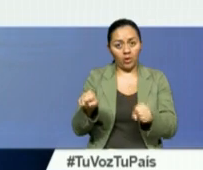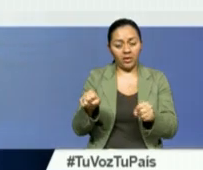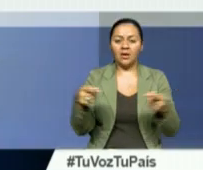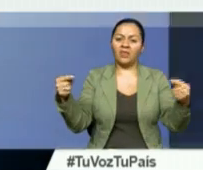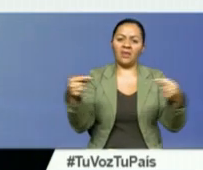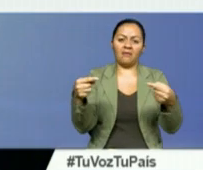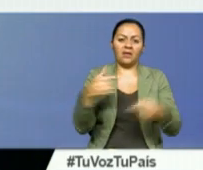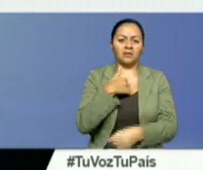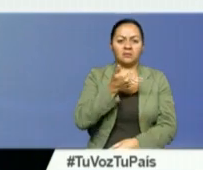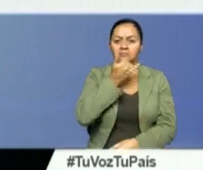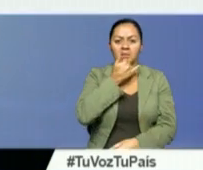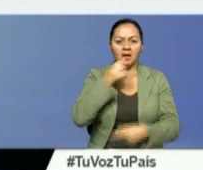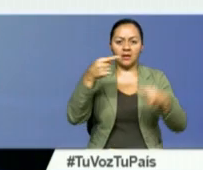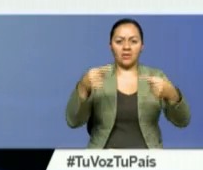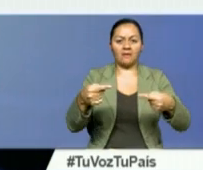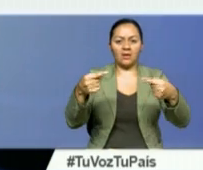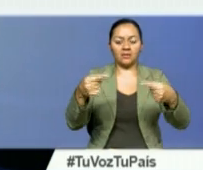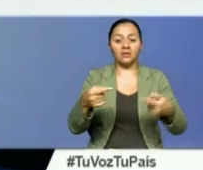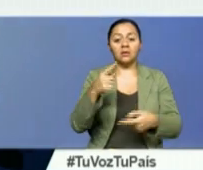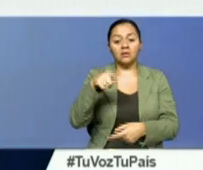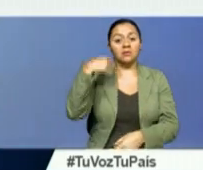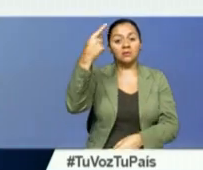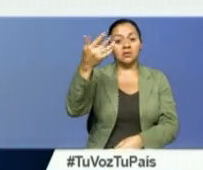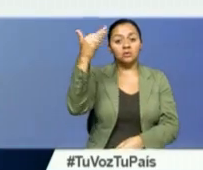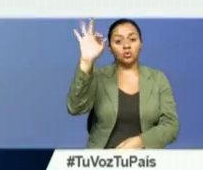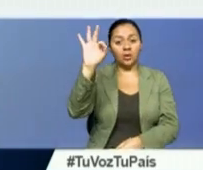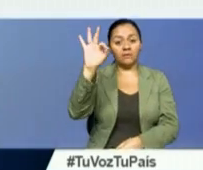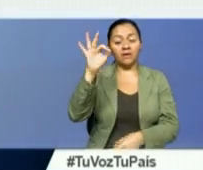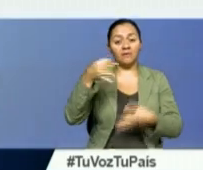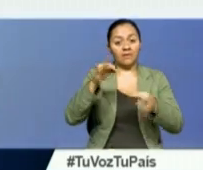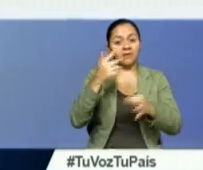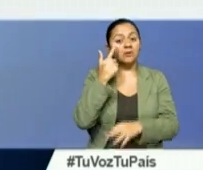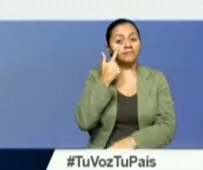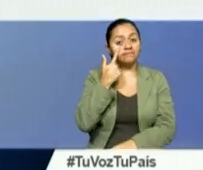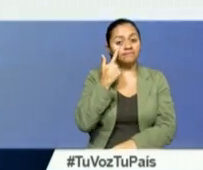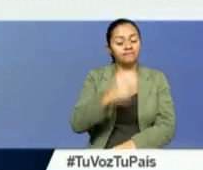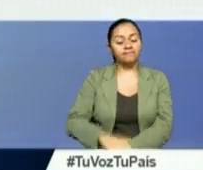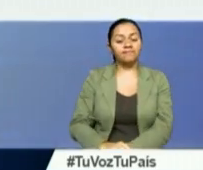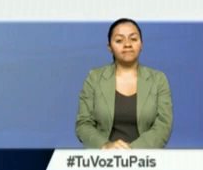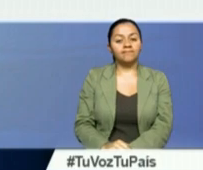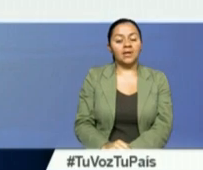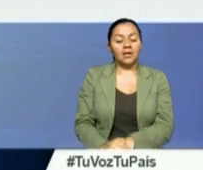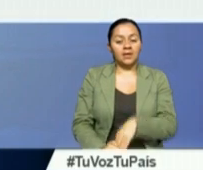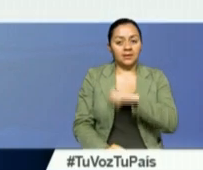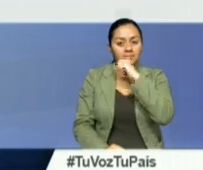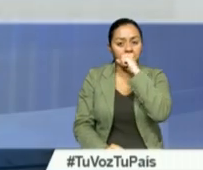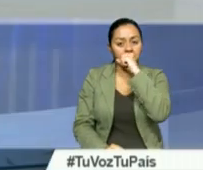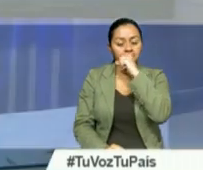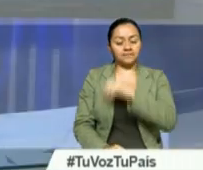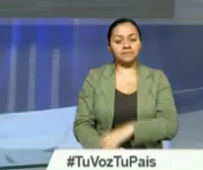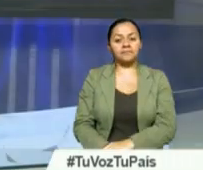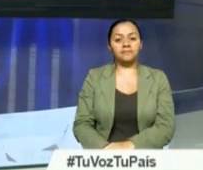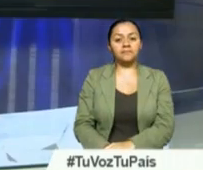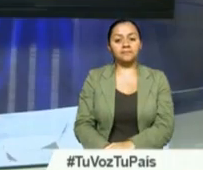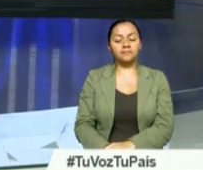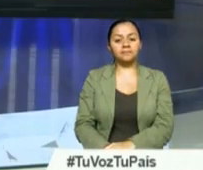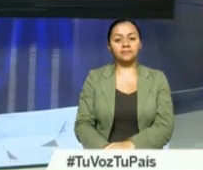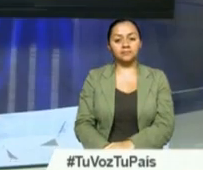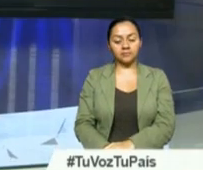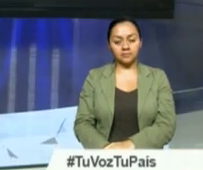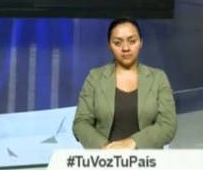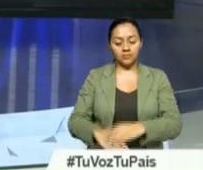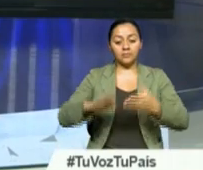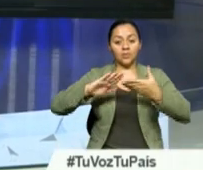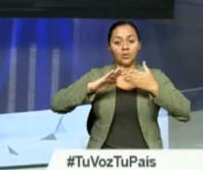pobreza del debate y lo que está en juego el próximo 19 de febrero. Caterine Morejón, Noticiero Ciudadano. La